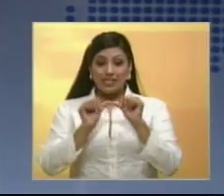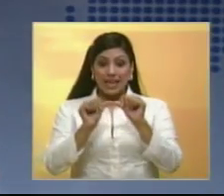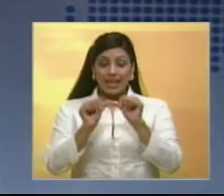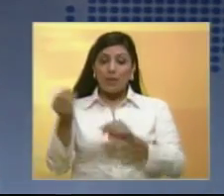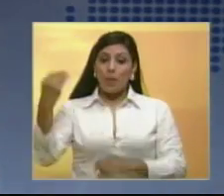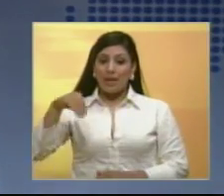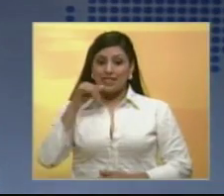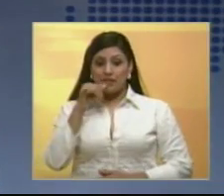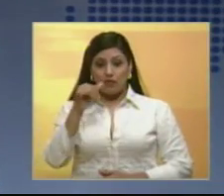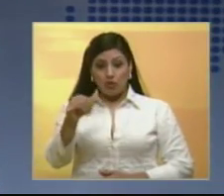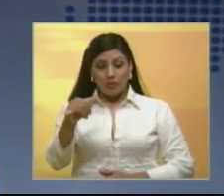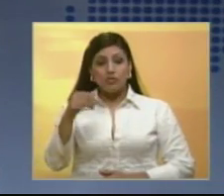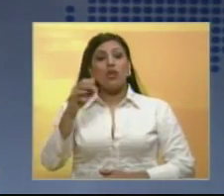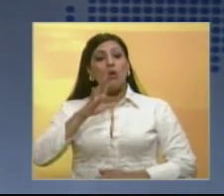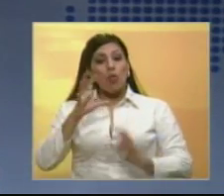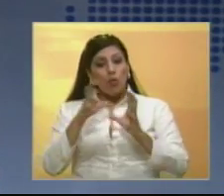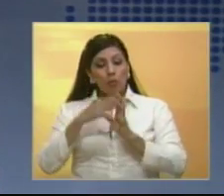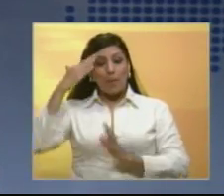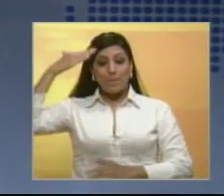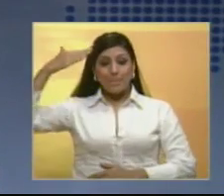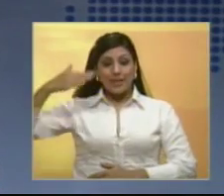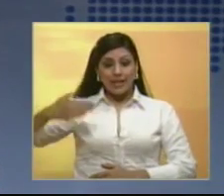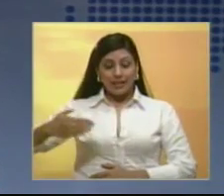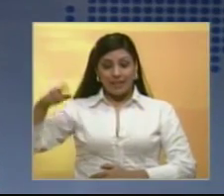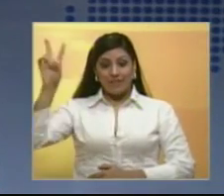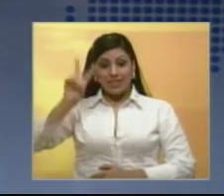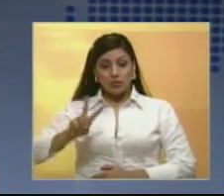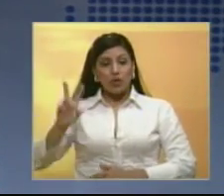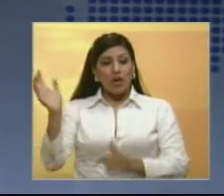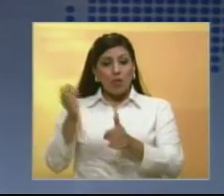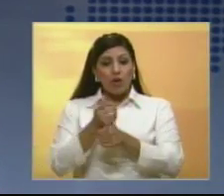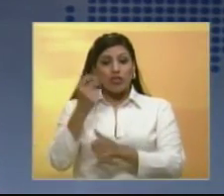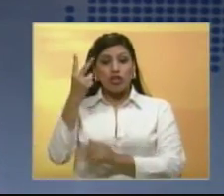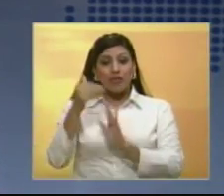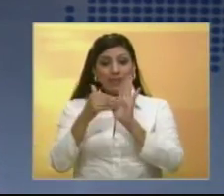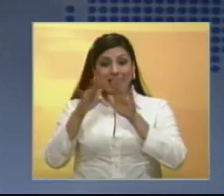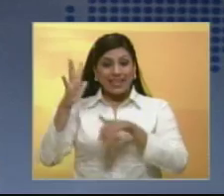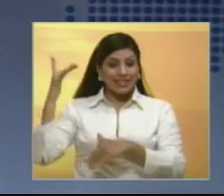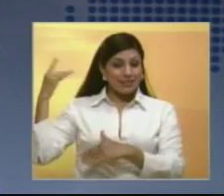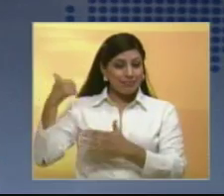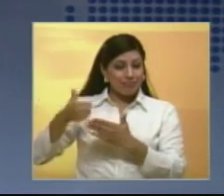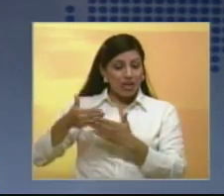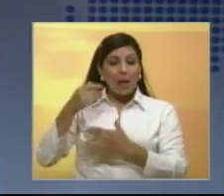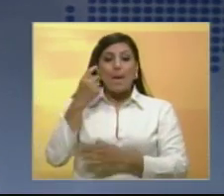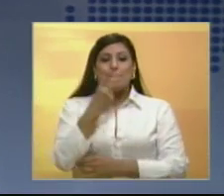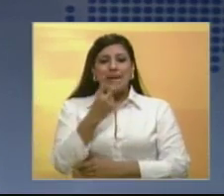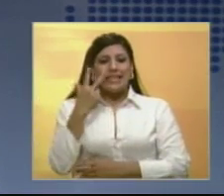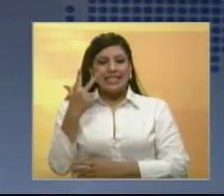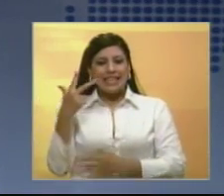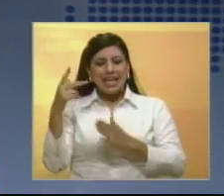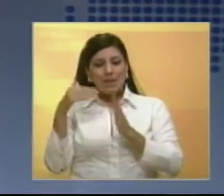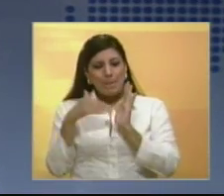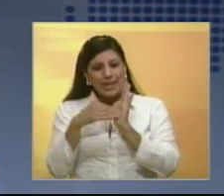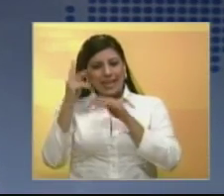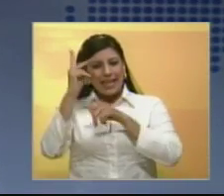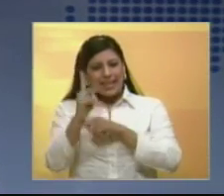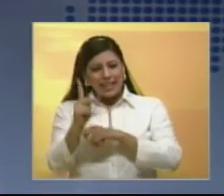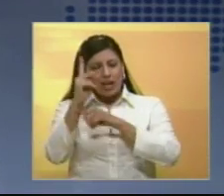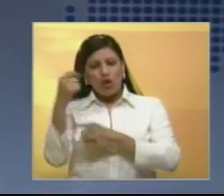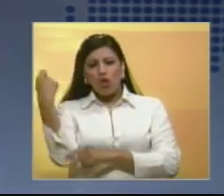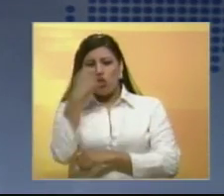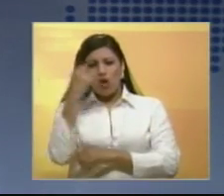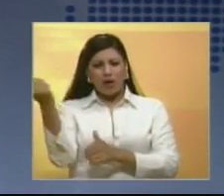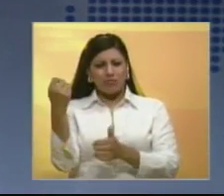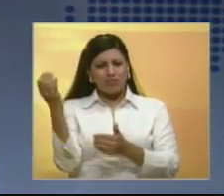Continuamos con más información. Efectivos de la Guardia Nacional incautaron en 2015 más de 23.000 kilos de droga, desmantelaron además